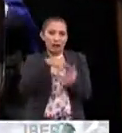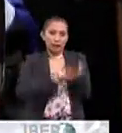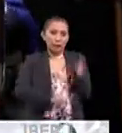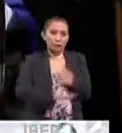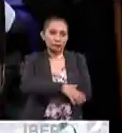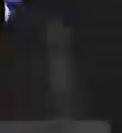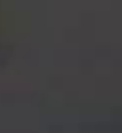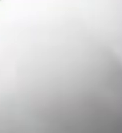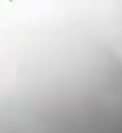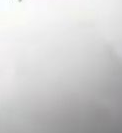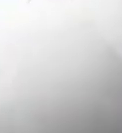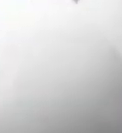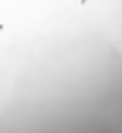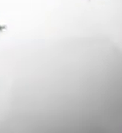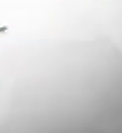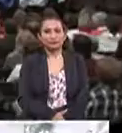región.